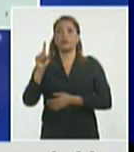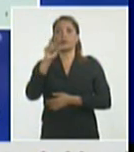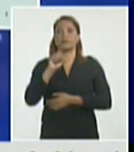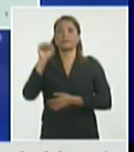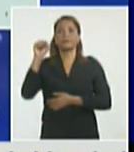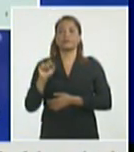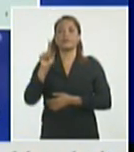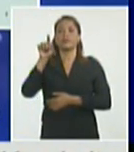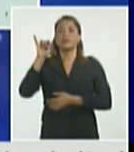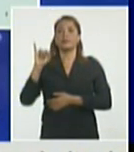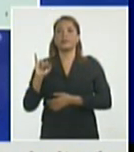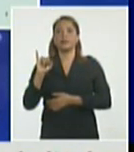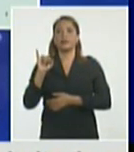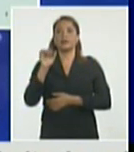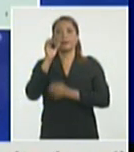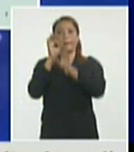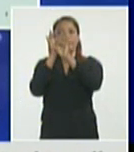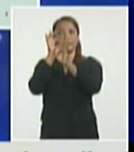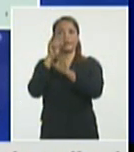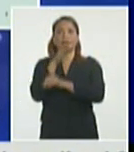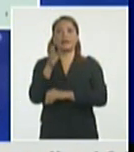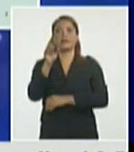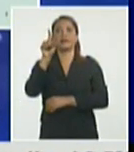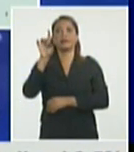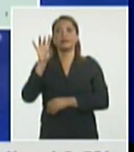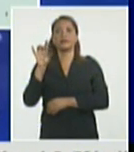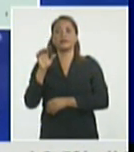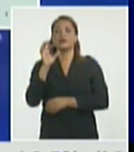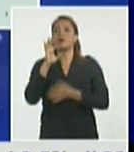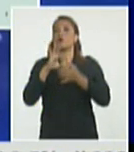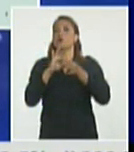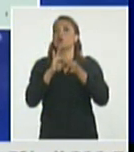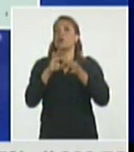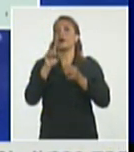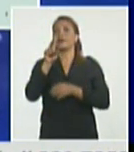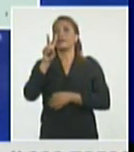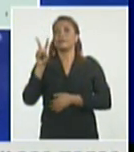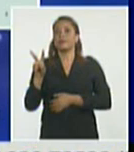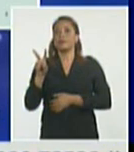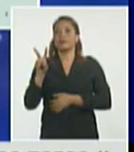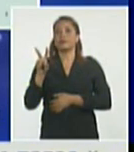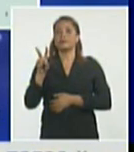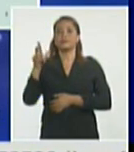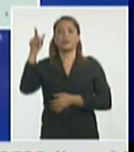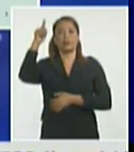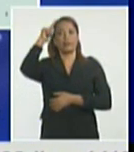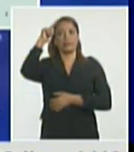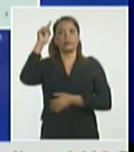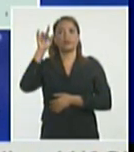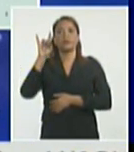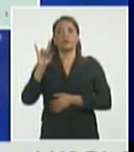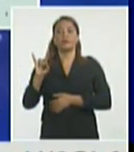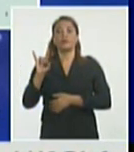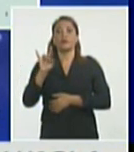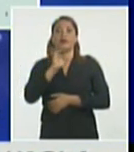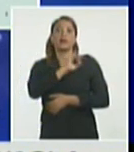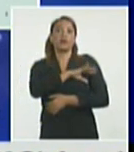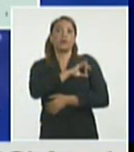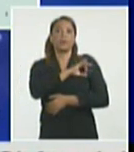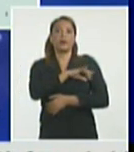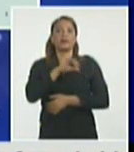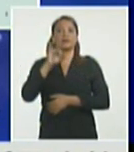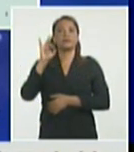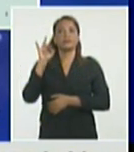Sur 16, Viñales 15, Guanes 12. Ahí realmente se concentran ayer las cifras mayores, pero